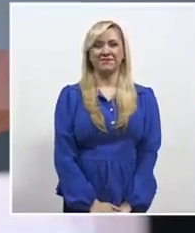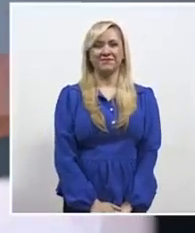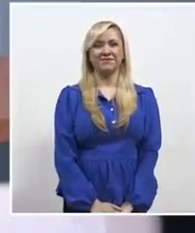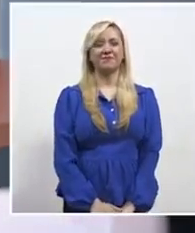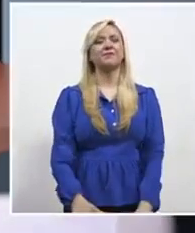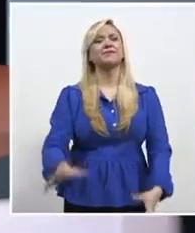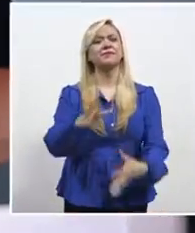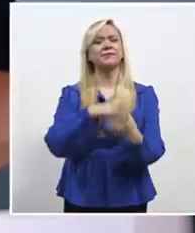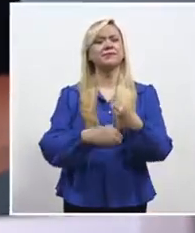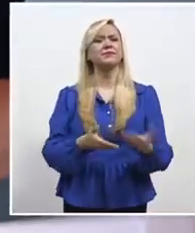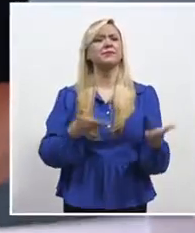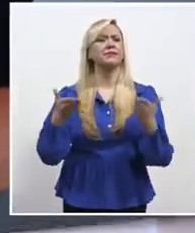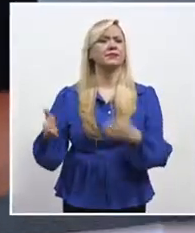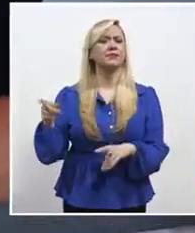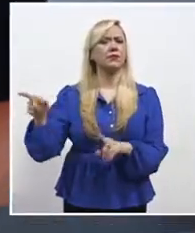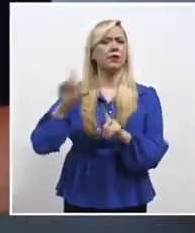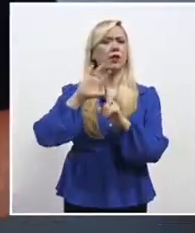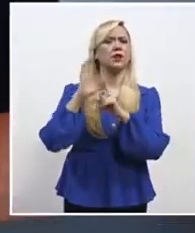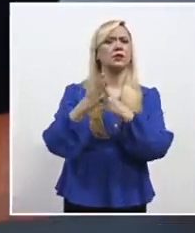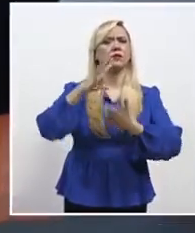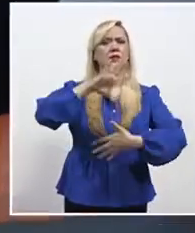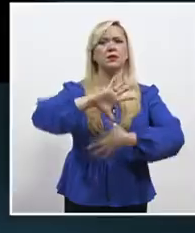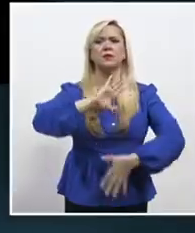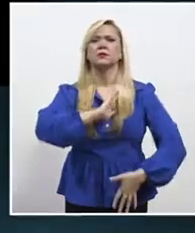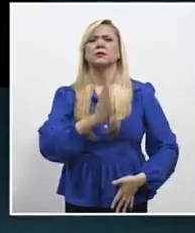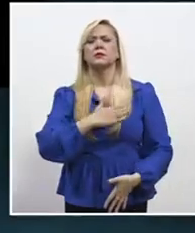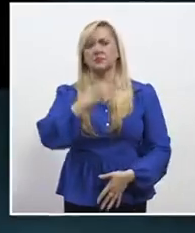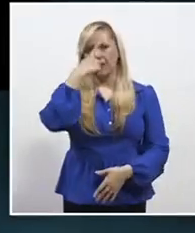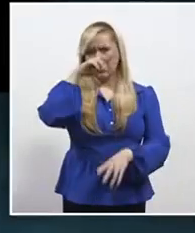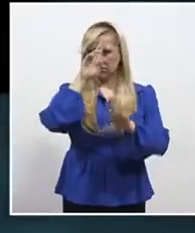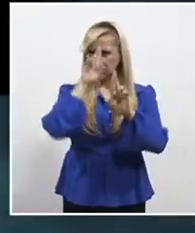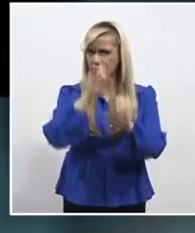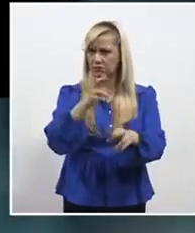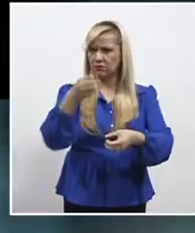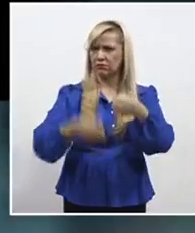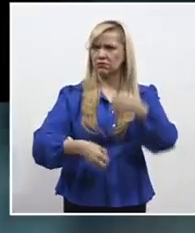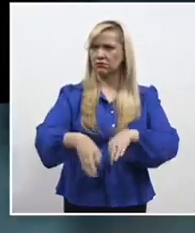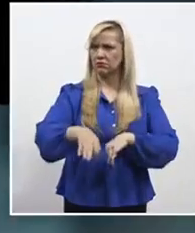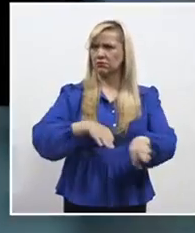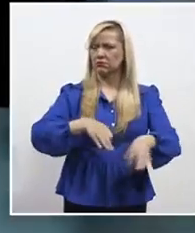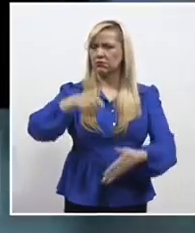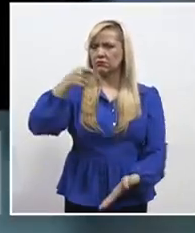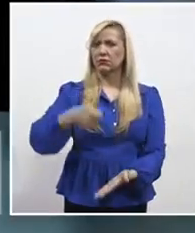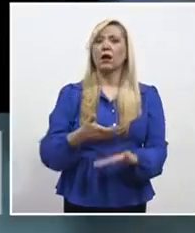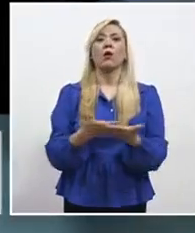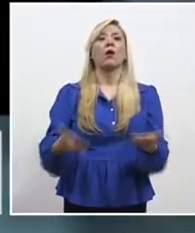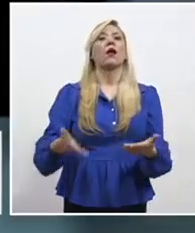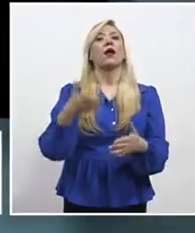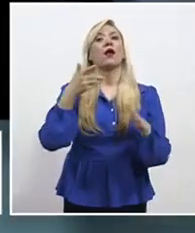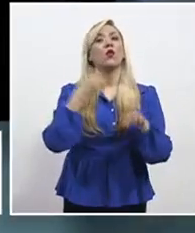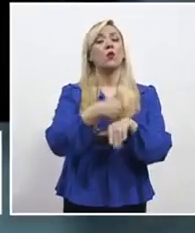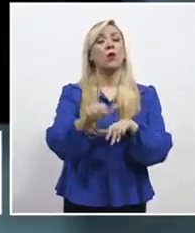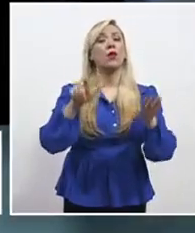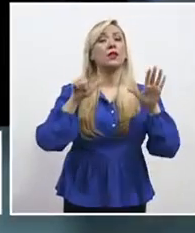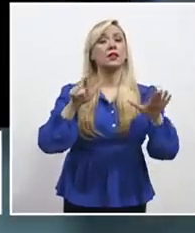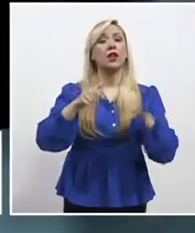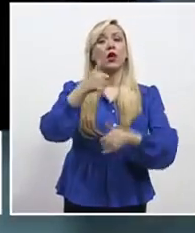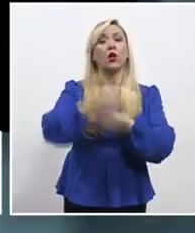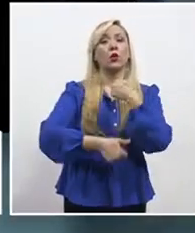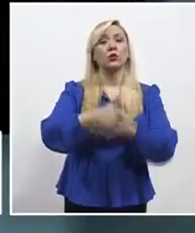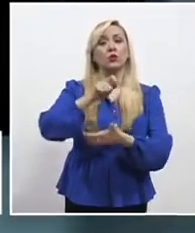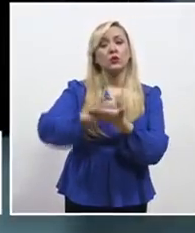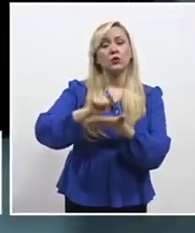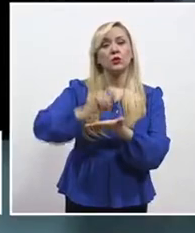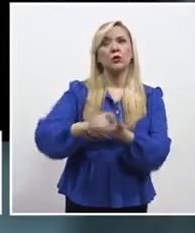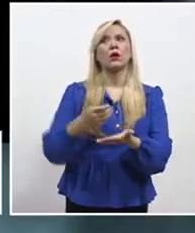En otra información, la Comisión Iberoamericana de Ética Judicial abrió la convocatoria para el 17º concurso de ensayos con el tema Jueces,